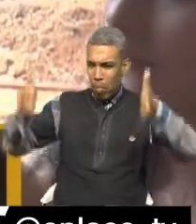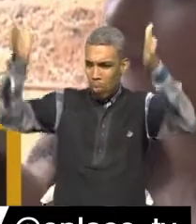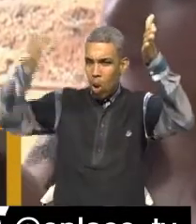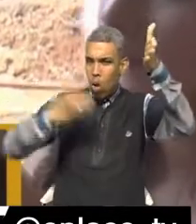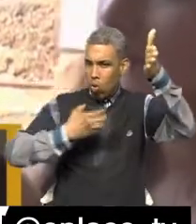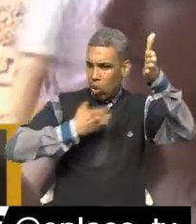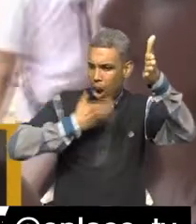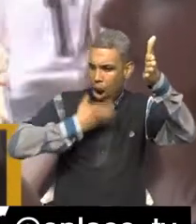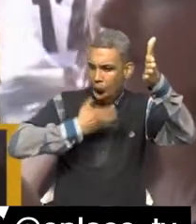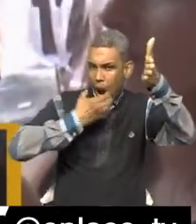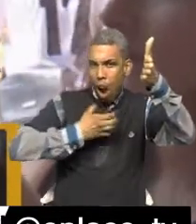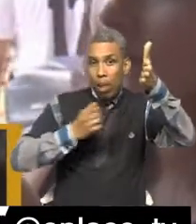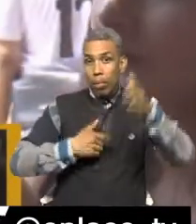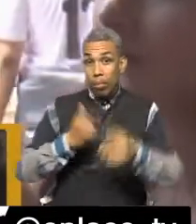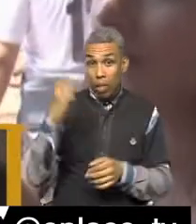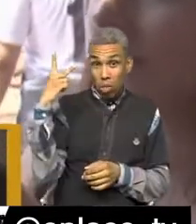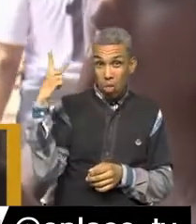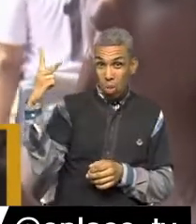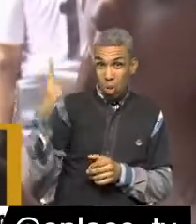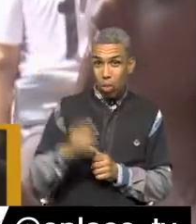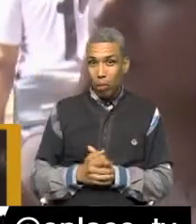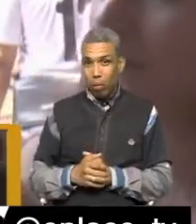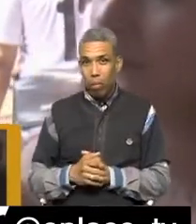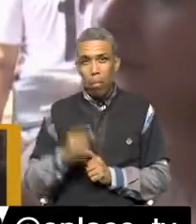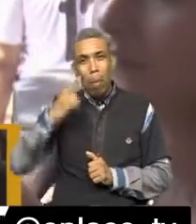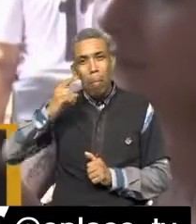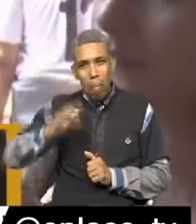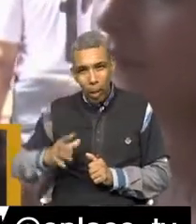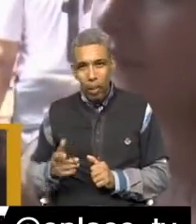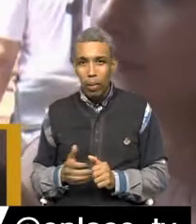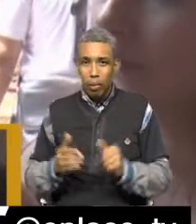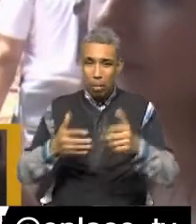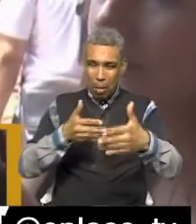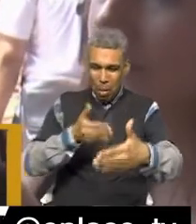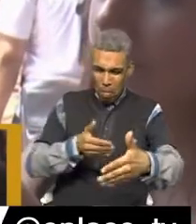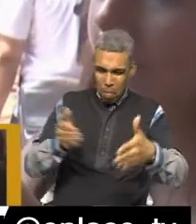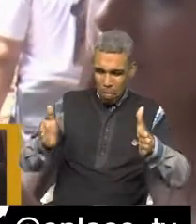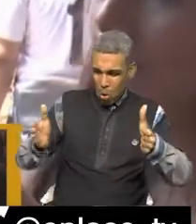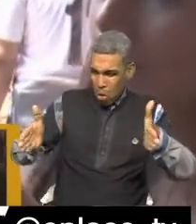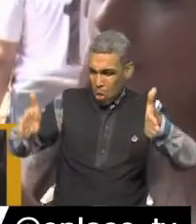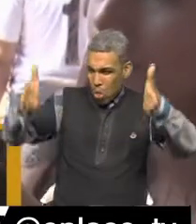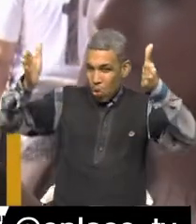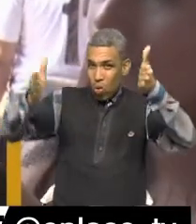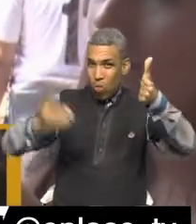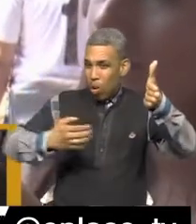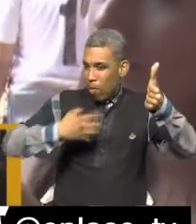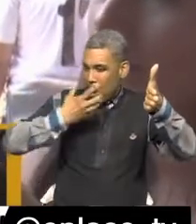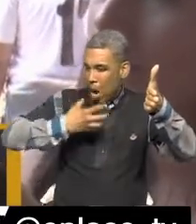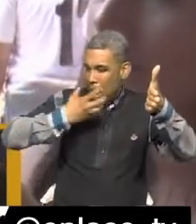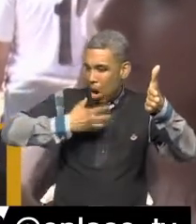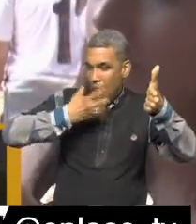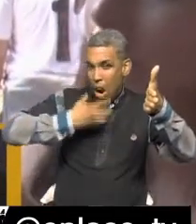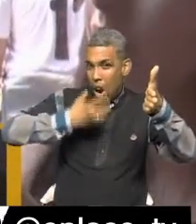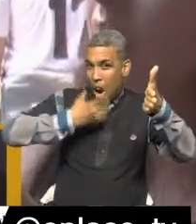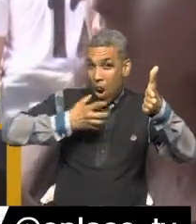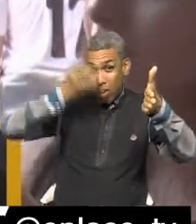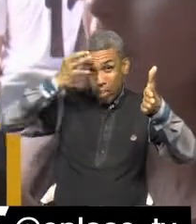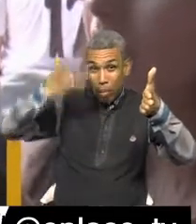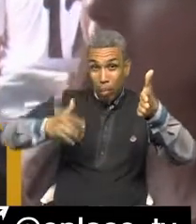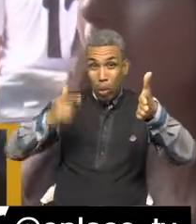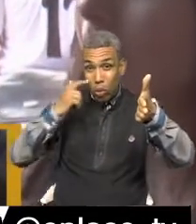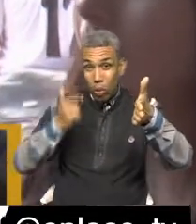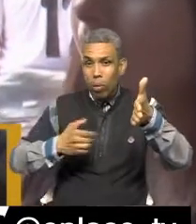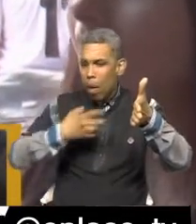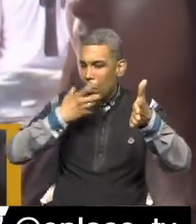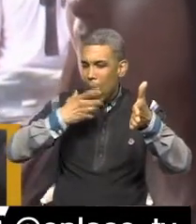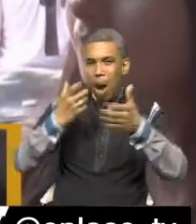comentan es que al parecer se viene viruta por los ductos viruta de café y es lo que genera el incendio. El incendio